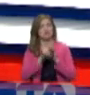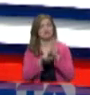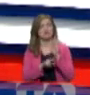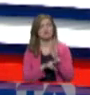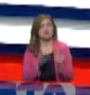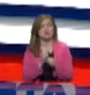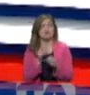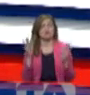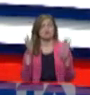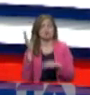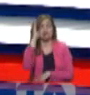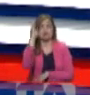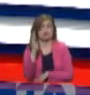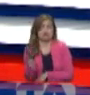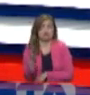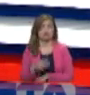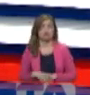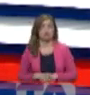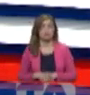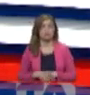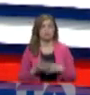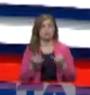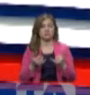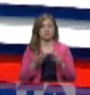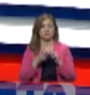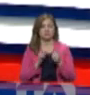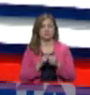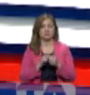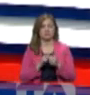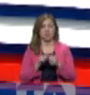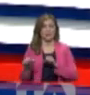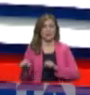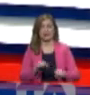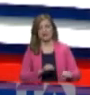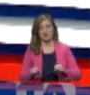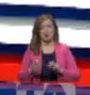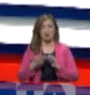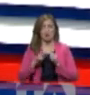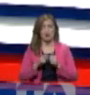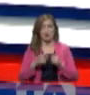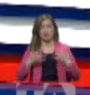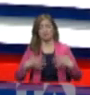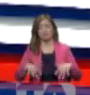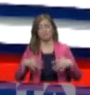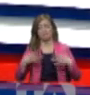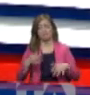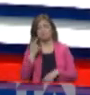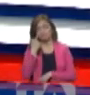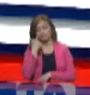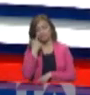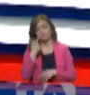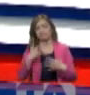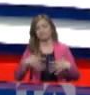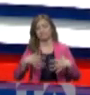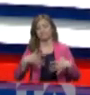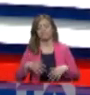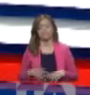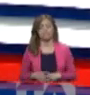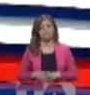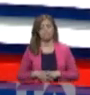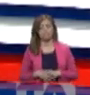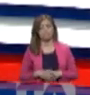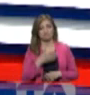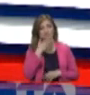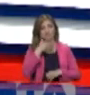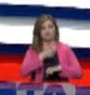nunca se hizo. Y eso, el momento que tengamos una tragedia, un terremoto, algún problema de esos, pues ahí vamos es gravísimo. Así que mejor